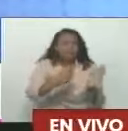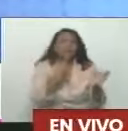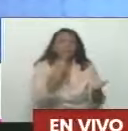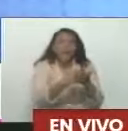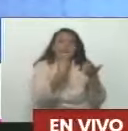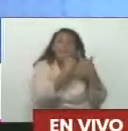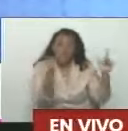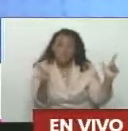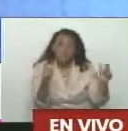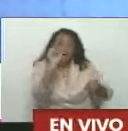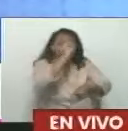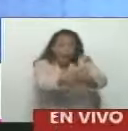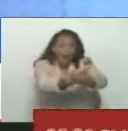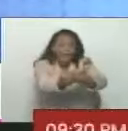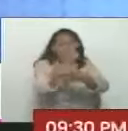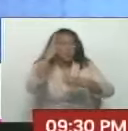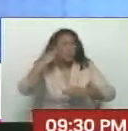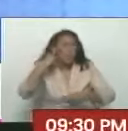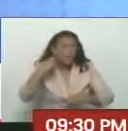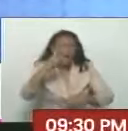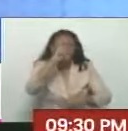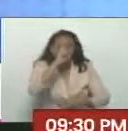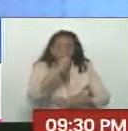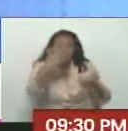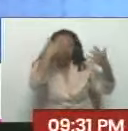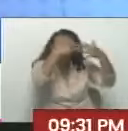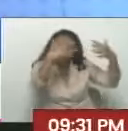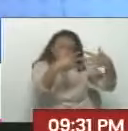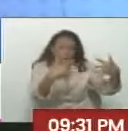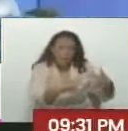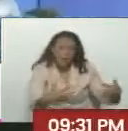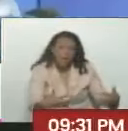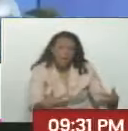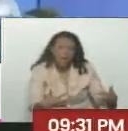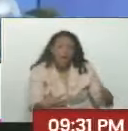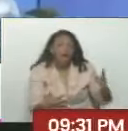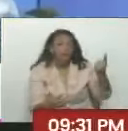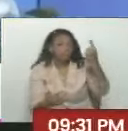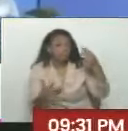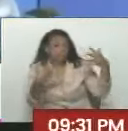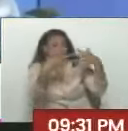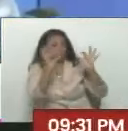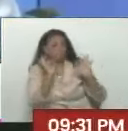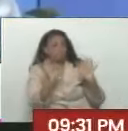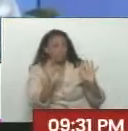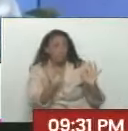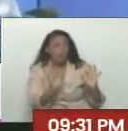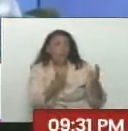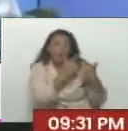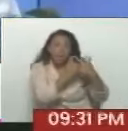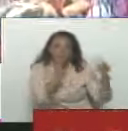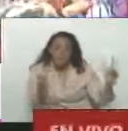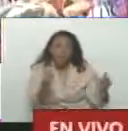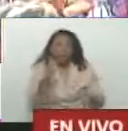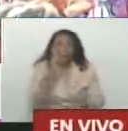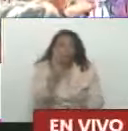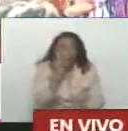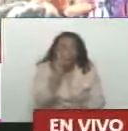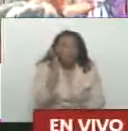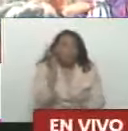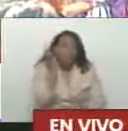la liberación de los esclavos el año tal, tal, tal, tal, cuando llegó de Haití para liberar a los esclavos.